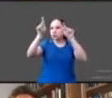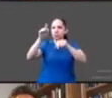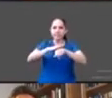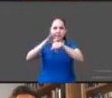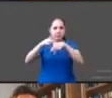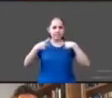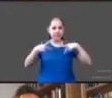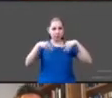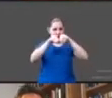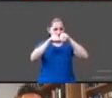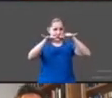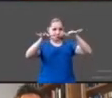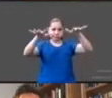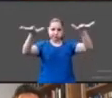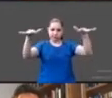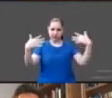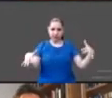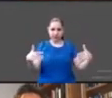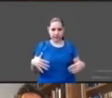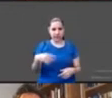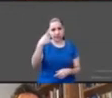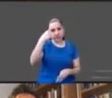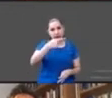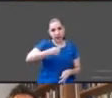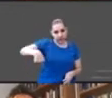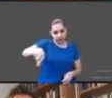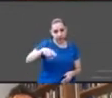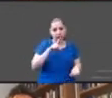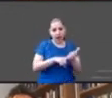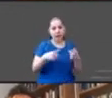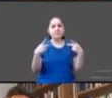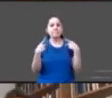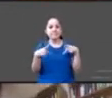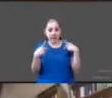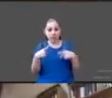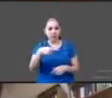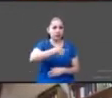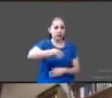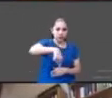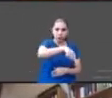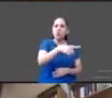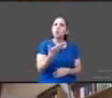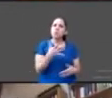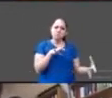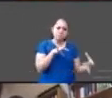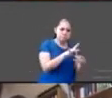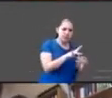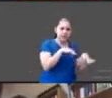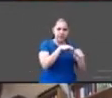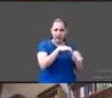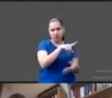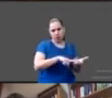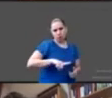Han sido dirigidas en principio a servidores, servidoras públicas, pero también a quienes trabajan directamente con